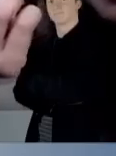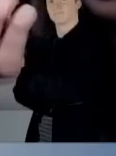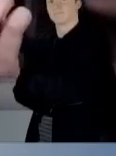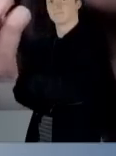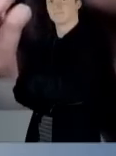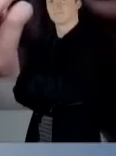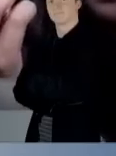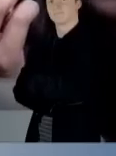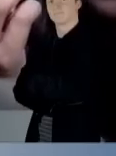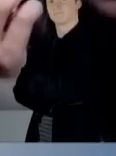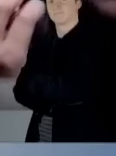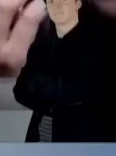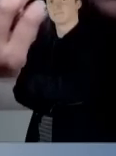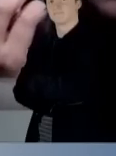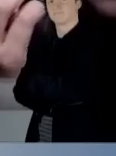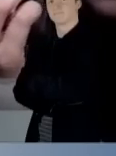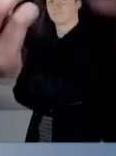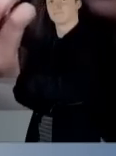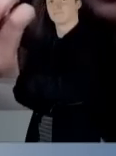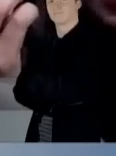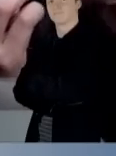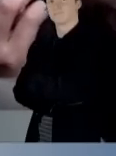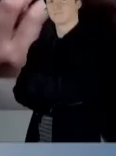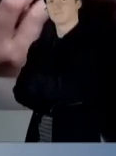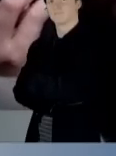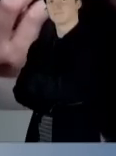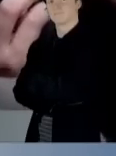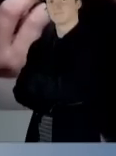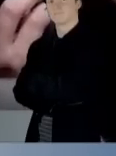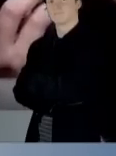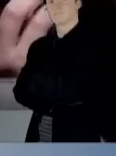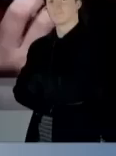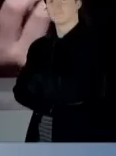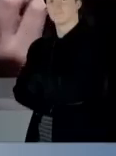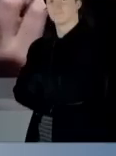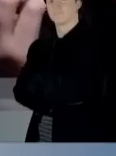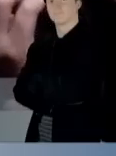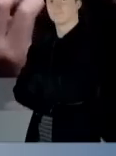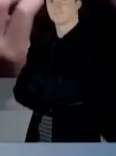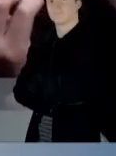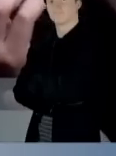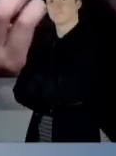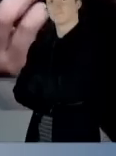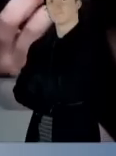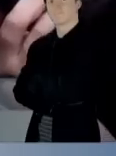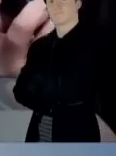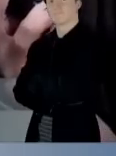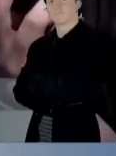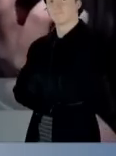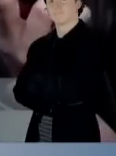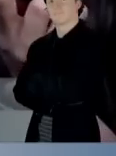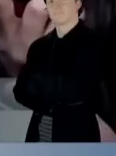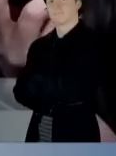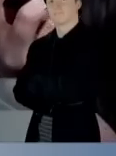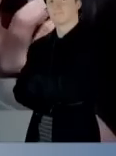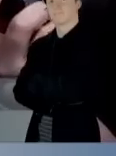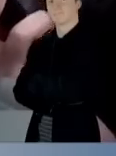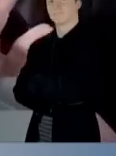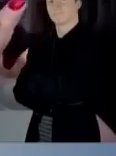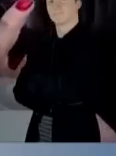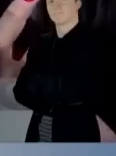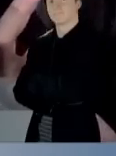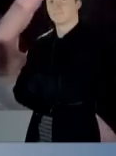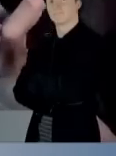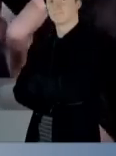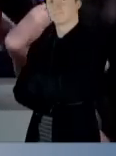Juan Antonio coloma se refirió a esto y cuestionó la decisión Del mandatario argumentando que el abogado español adoptó un papel que atentó contra la defensa del